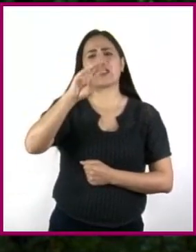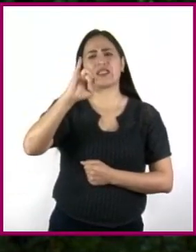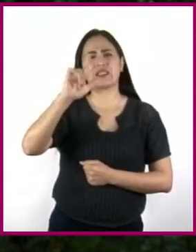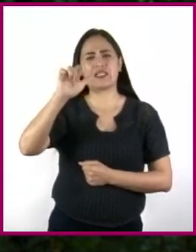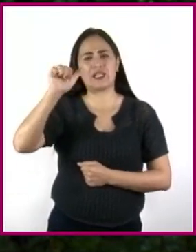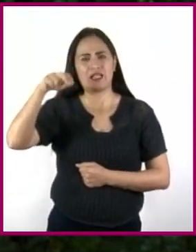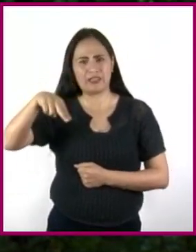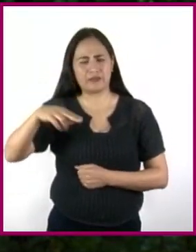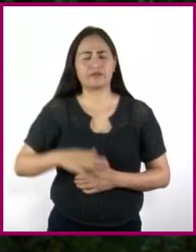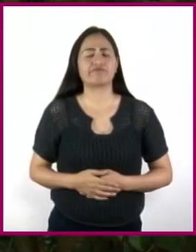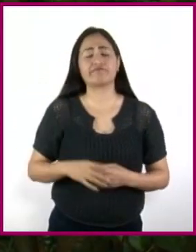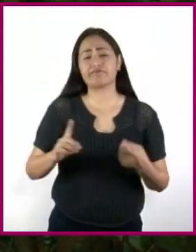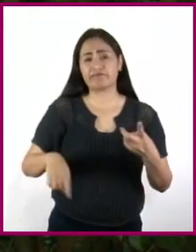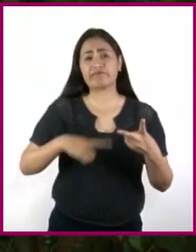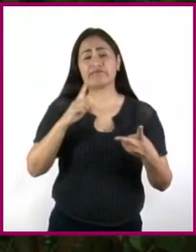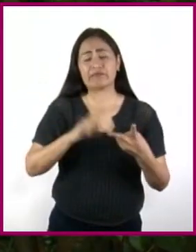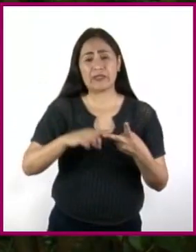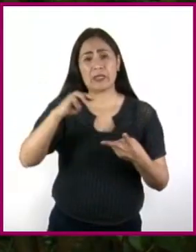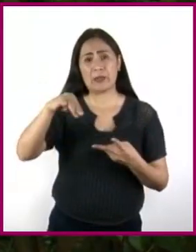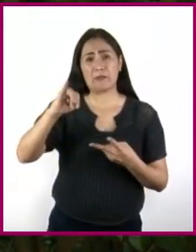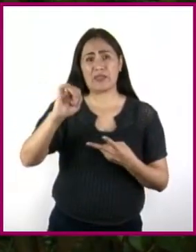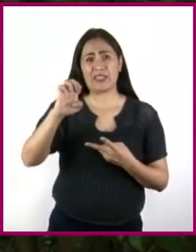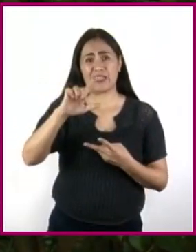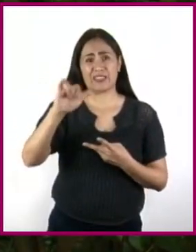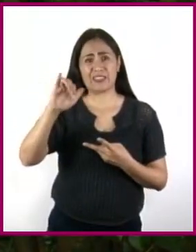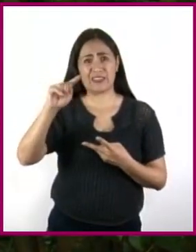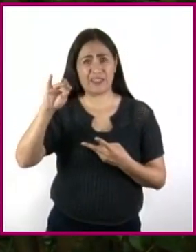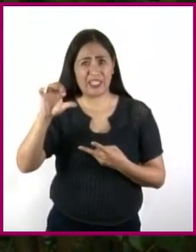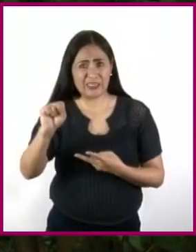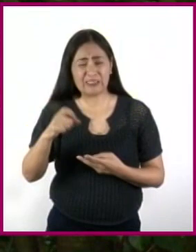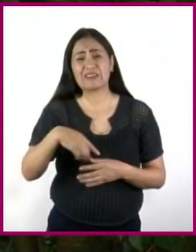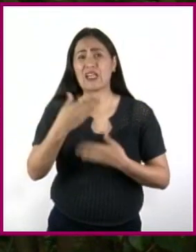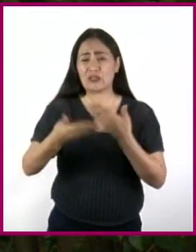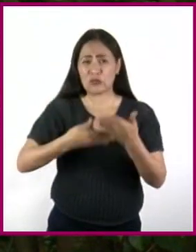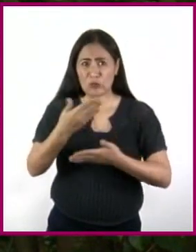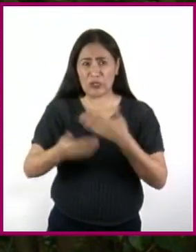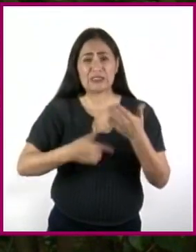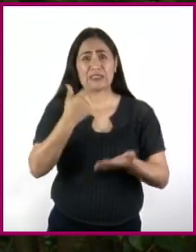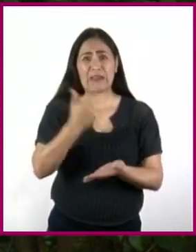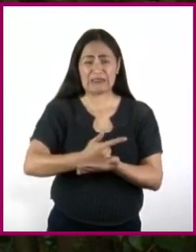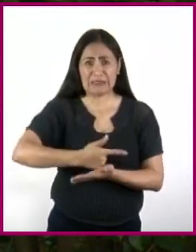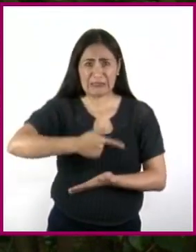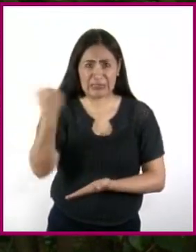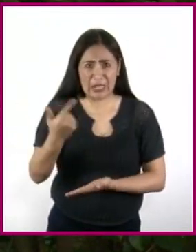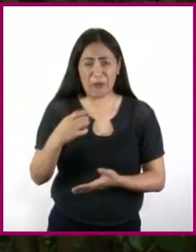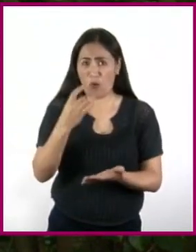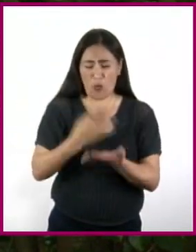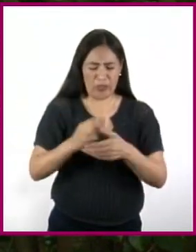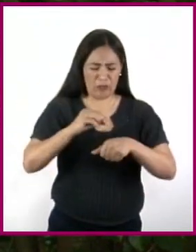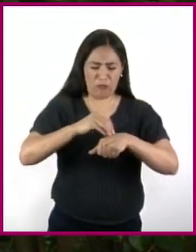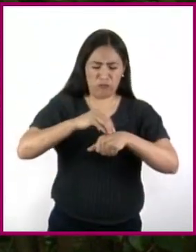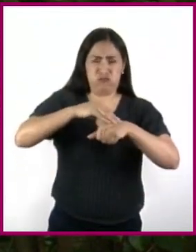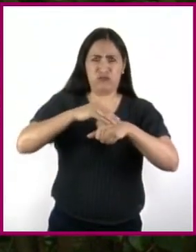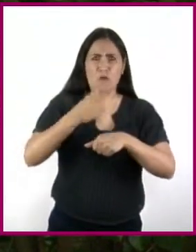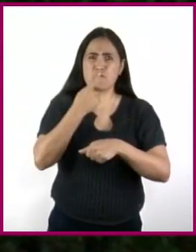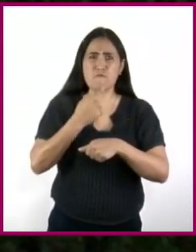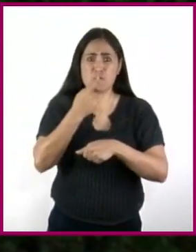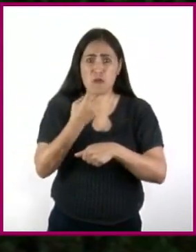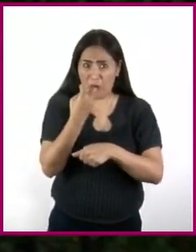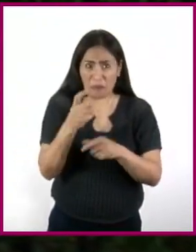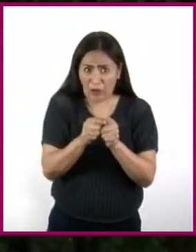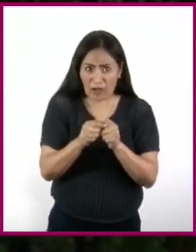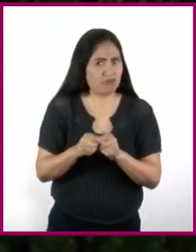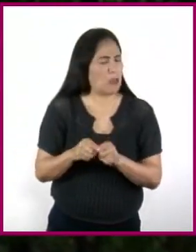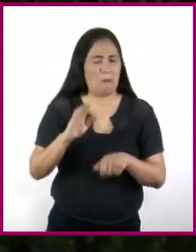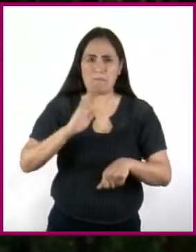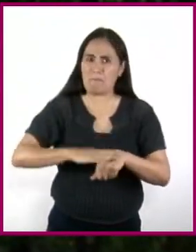neuropatía y la mielitis. Las consecuencias pueden ser mucho más graves que en el enrojecimiento y comezón que deja en la piel.